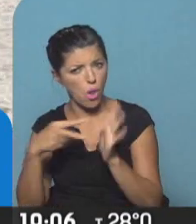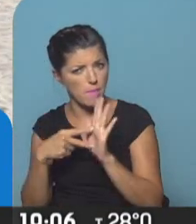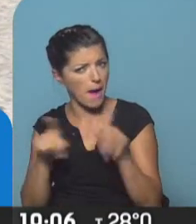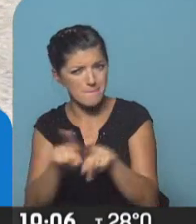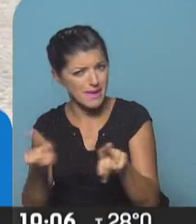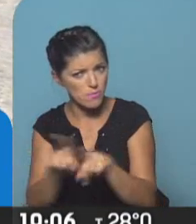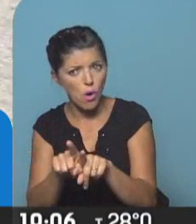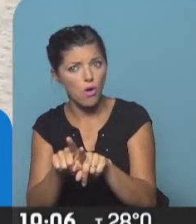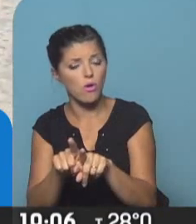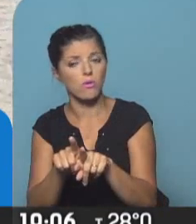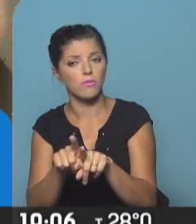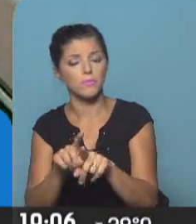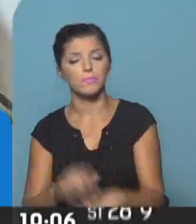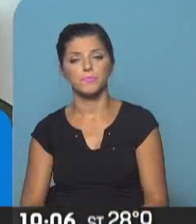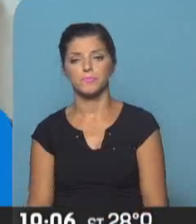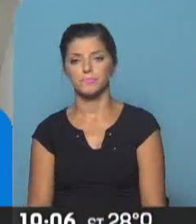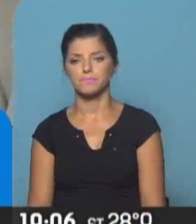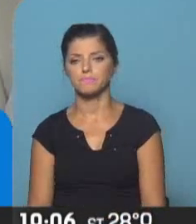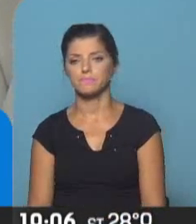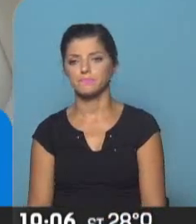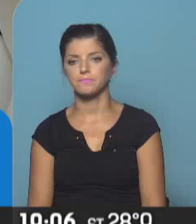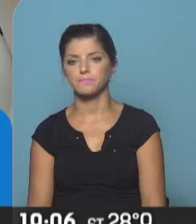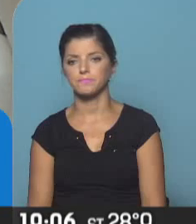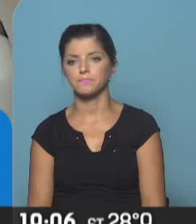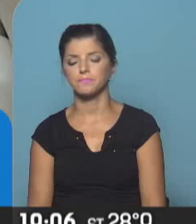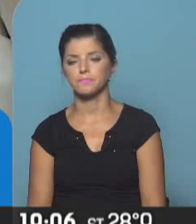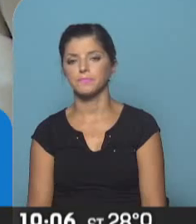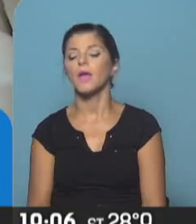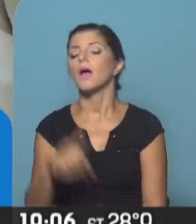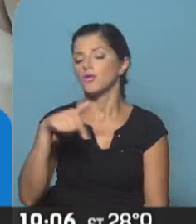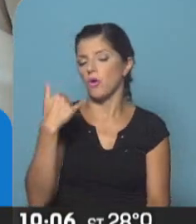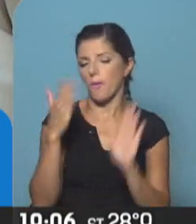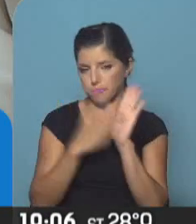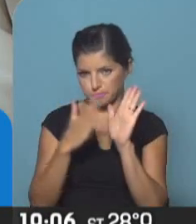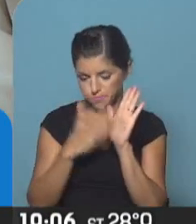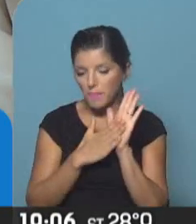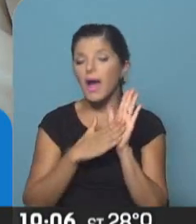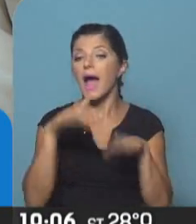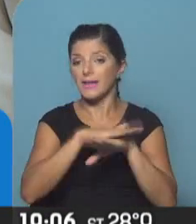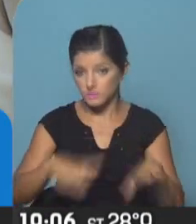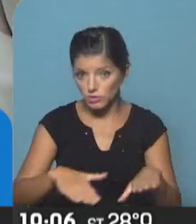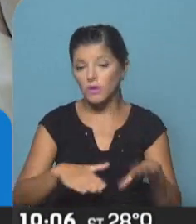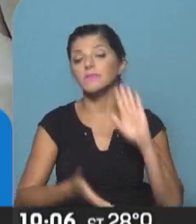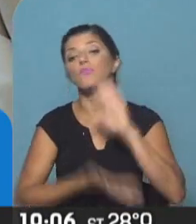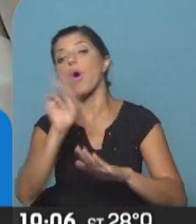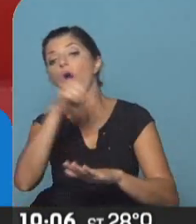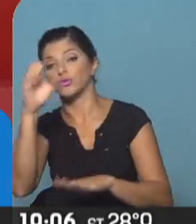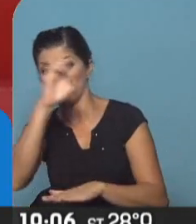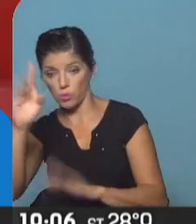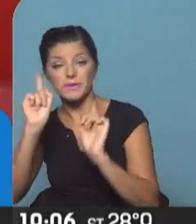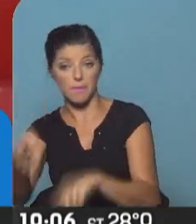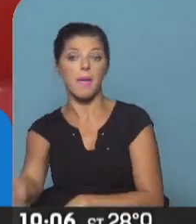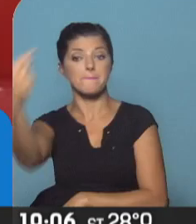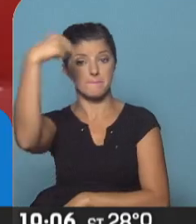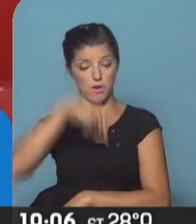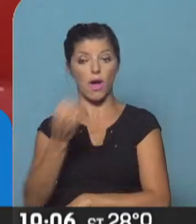misma modalidad se pueda llevar a cabo en otros clubes? Lo que yo tengo prueba en el expediente es que hay chicos con pases a otros clubes y que vinieron a declarar y